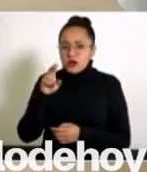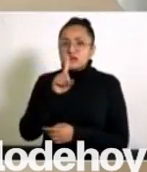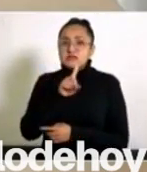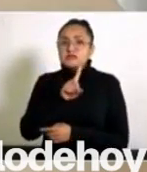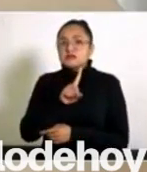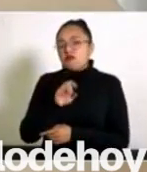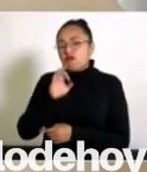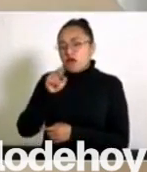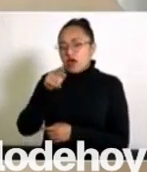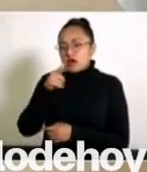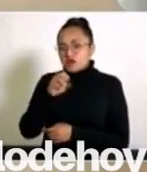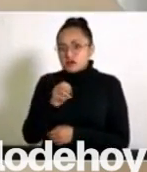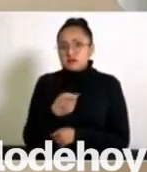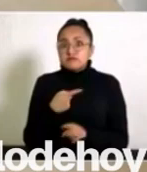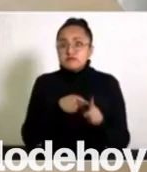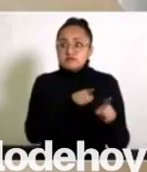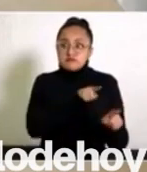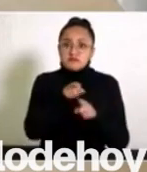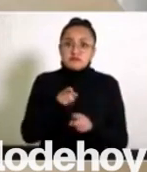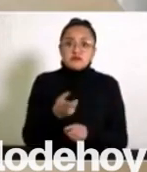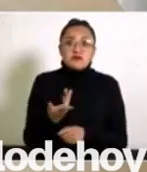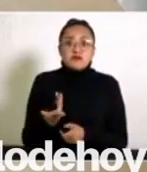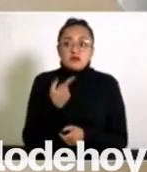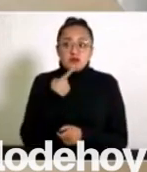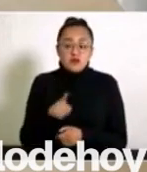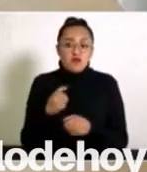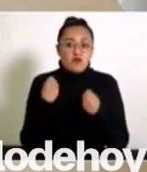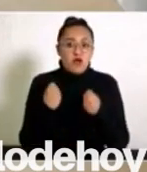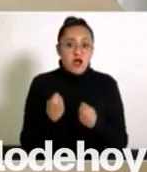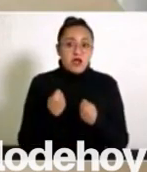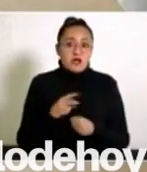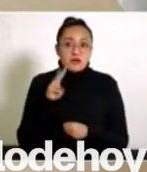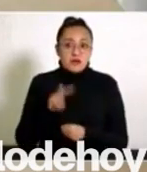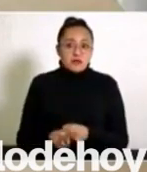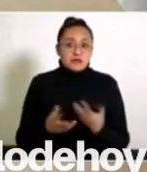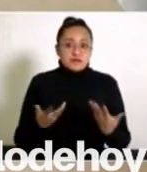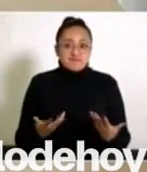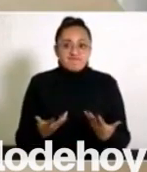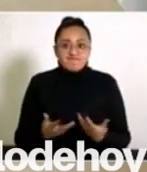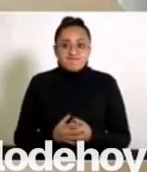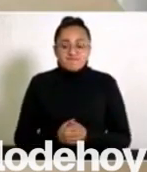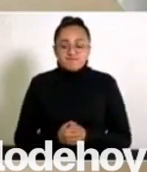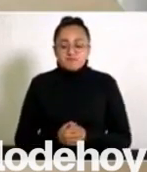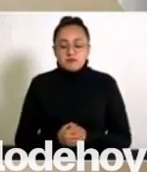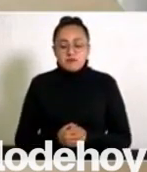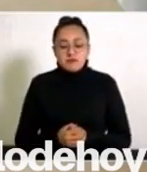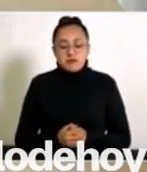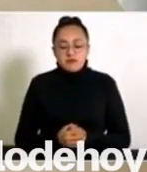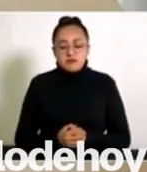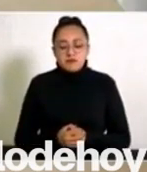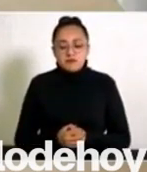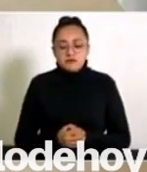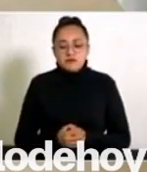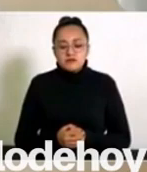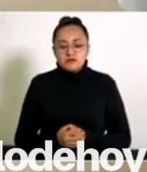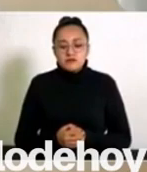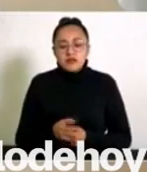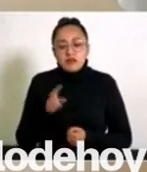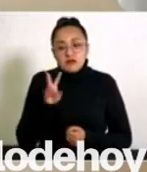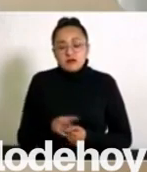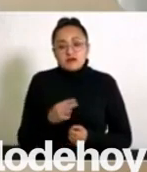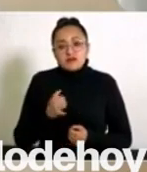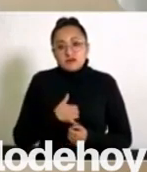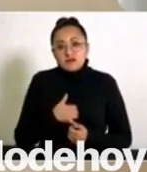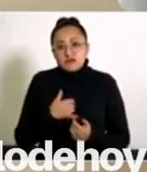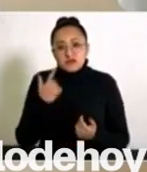los señalamientos en contra de él son muy fuertes sin duda que yo espero